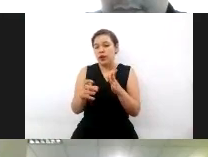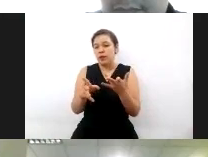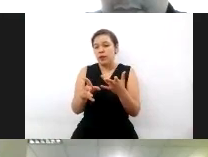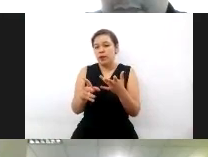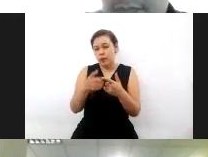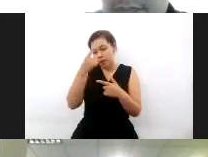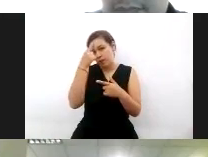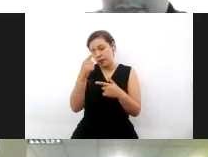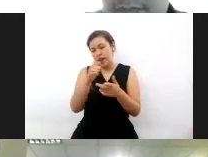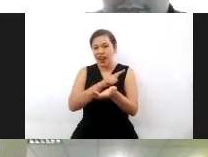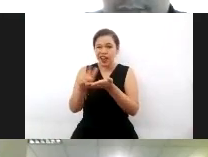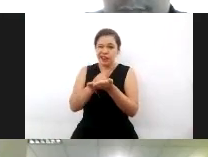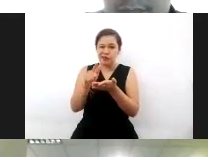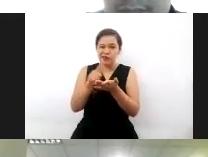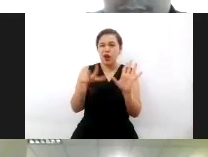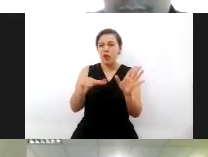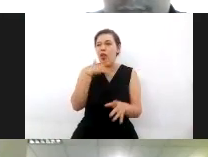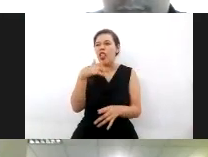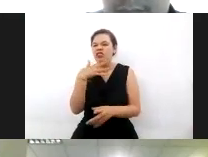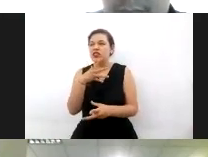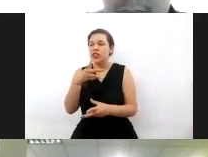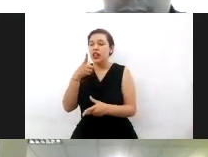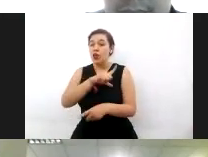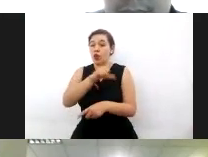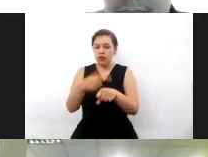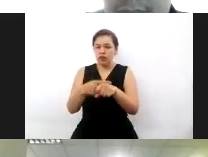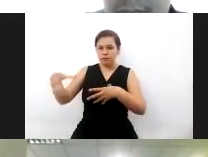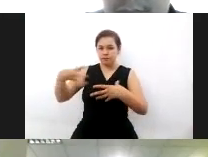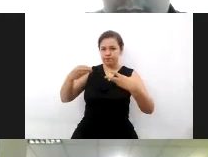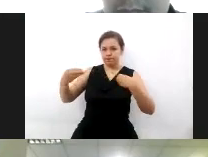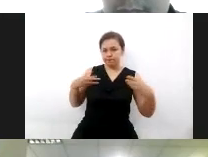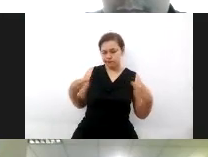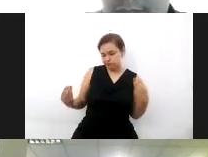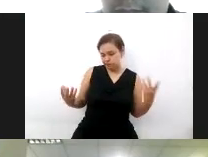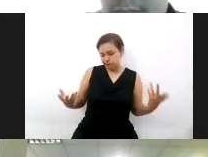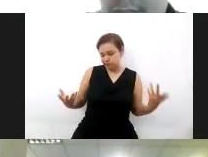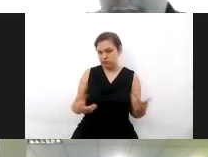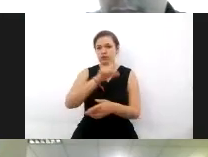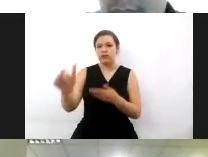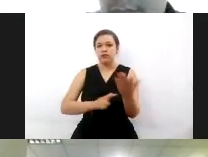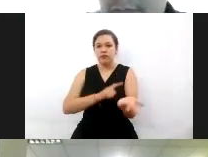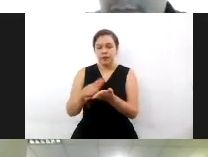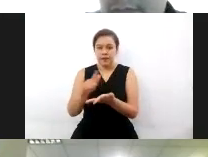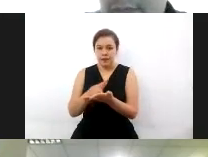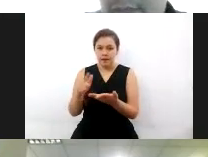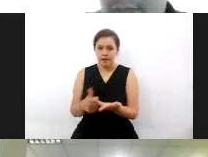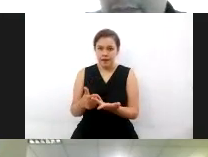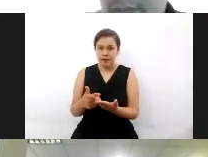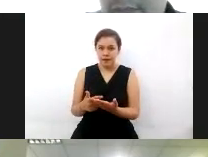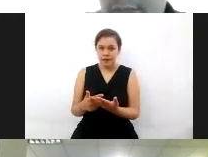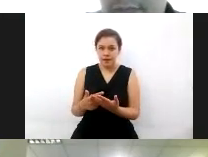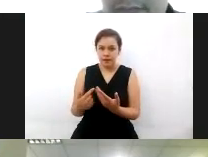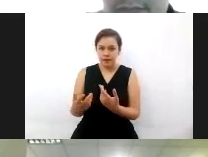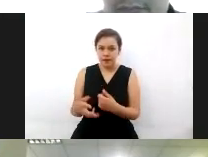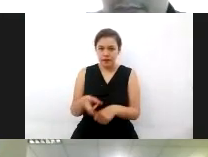precaria limpieza. Bueno, nosotros sugerimos la limpieza, como le llamamos, de triple balde.